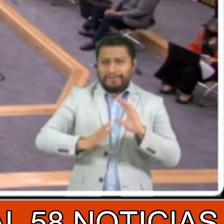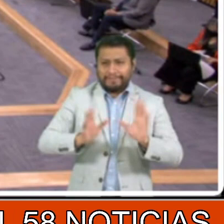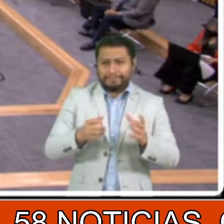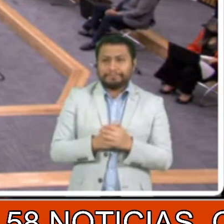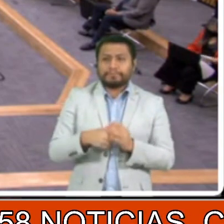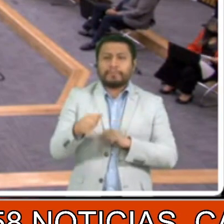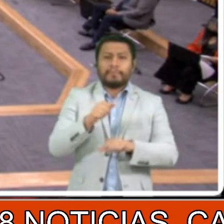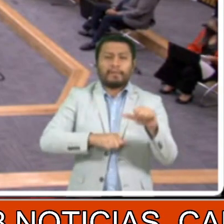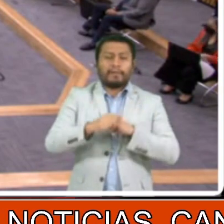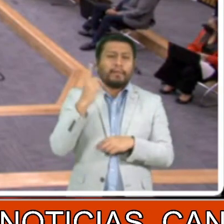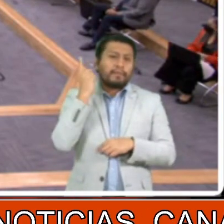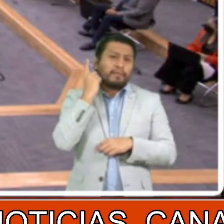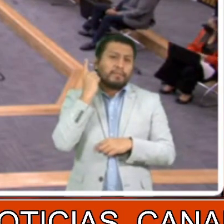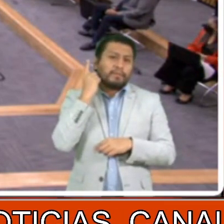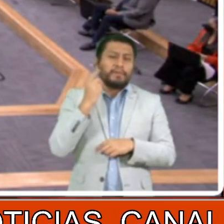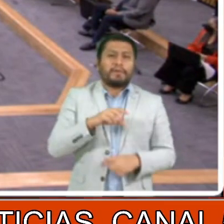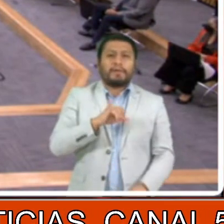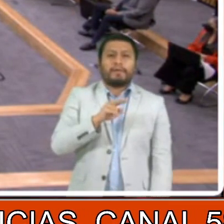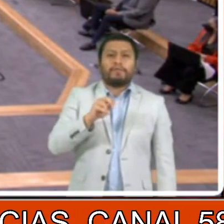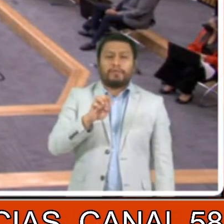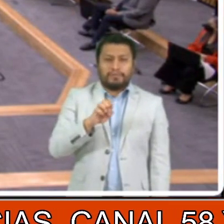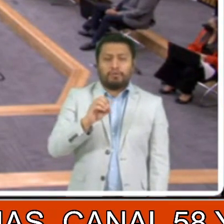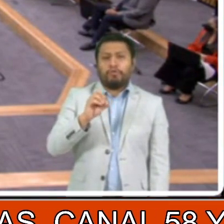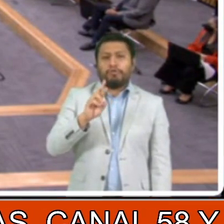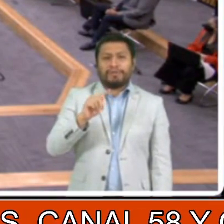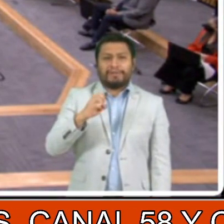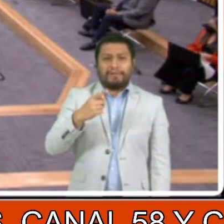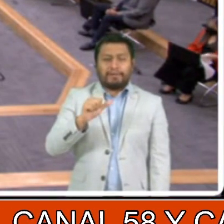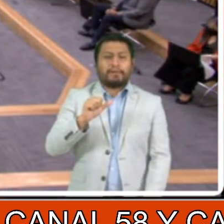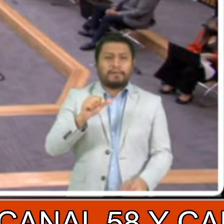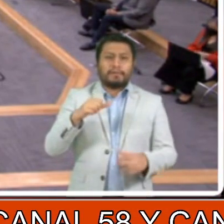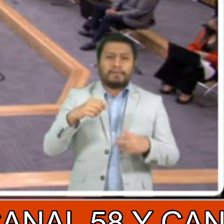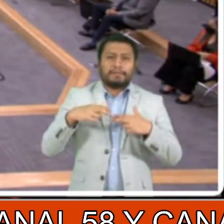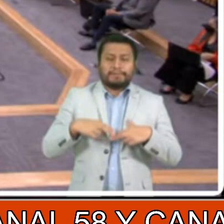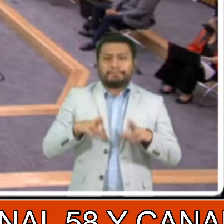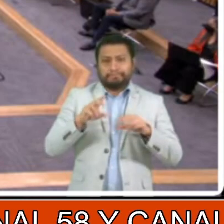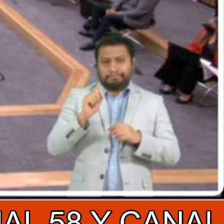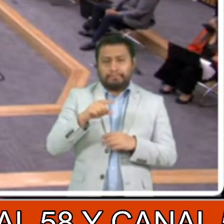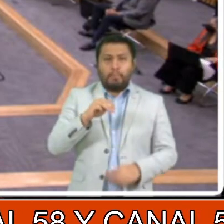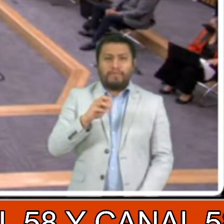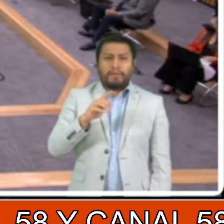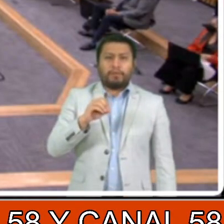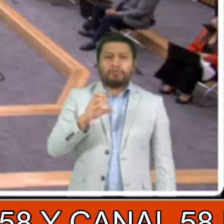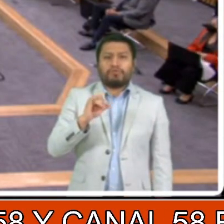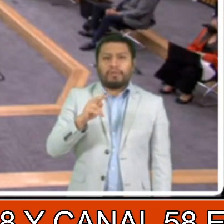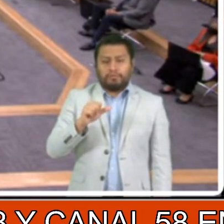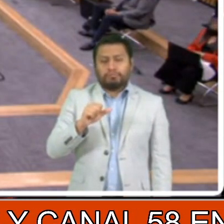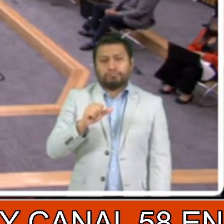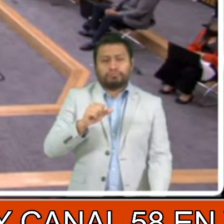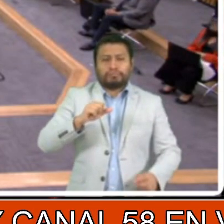la diputada Ivonne Ortega, consejera del Poder Legislativo del Partido Movimiento Ciudadano.